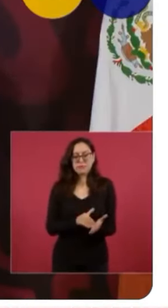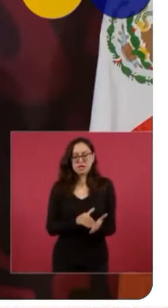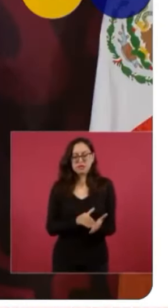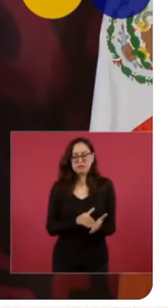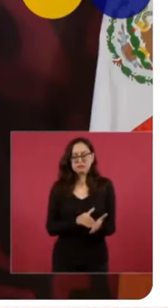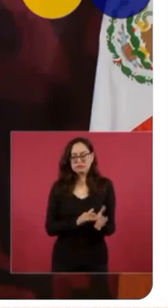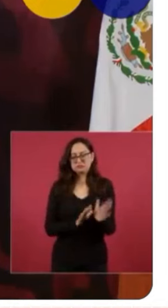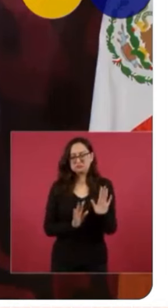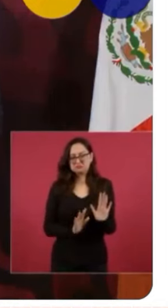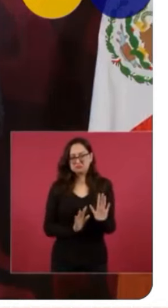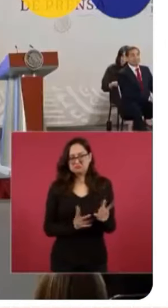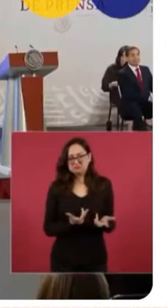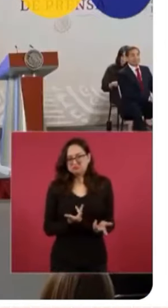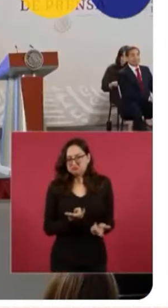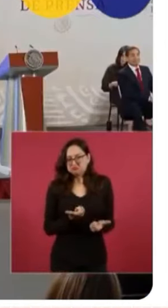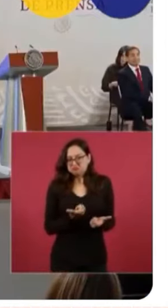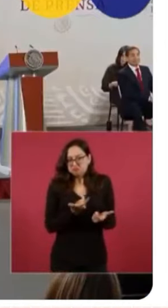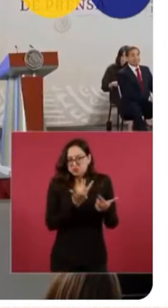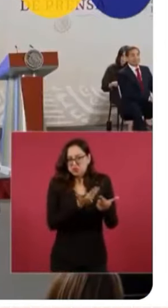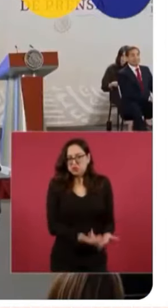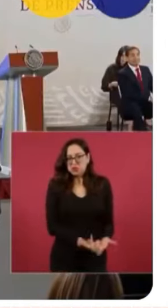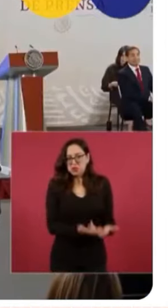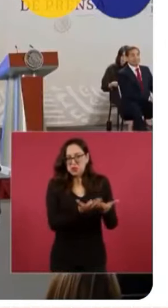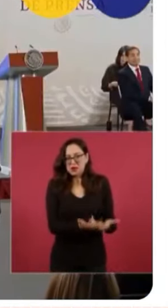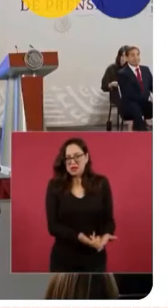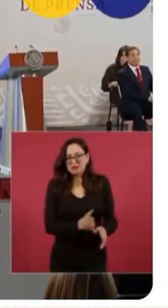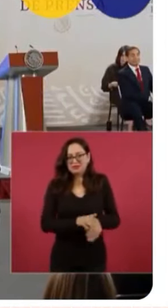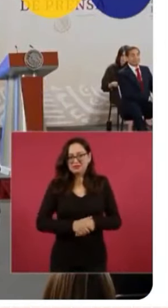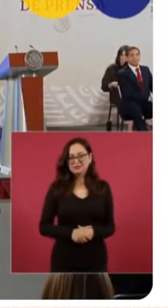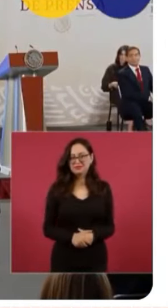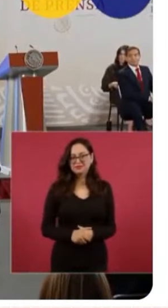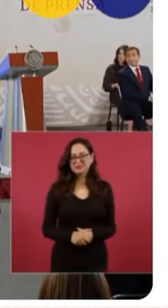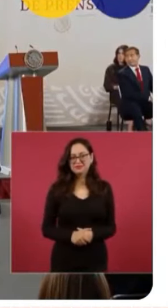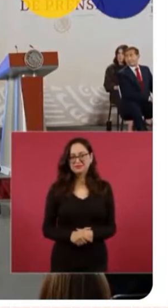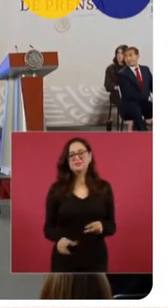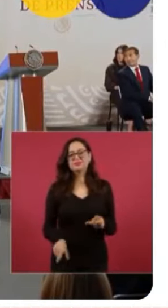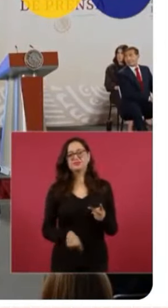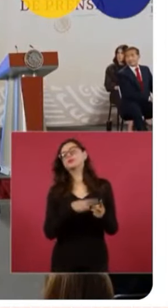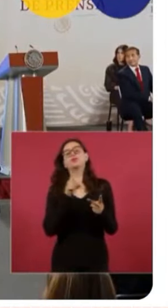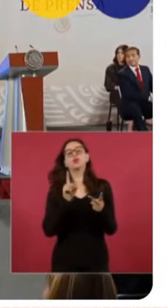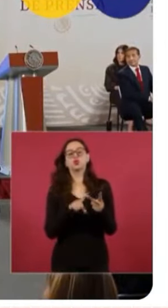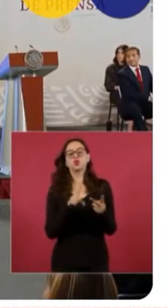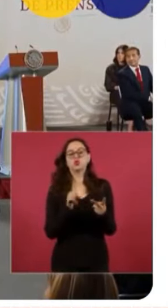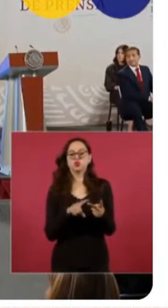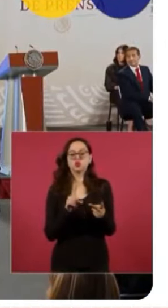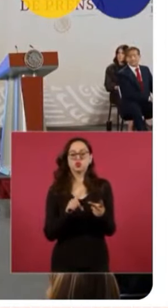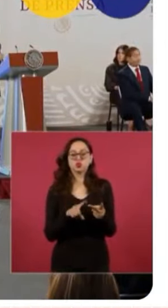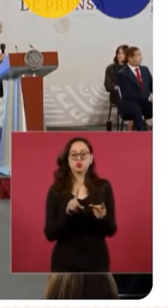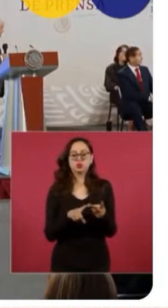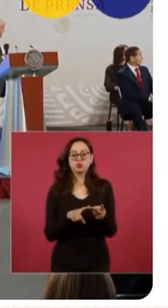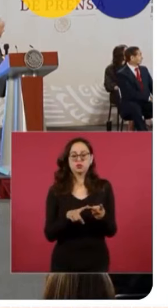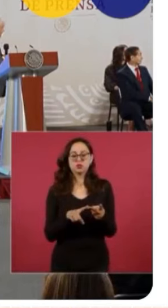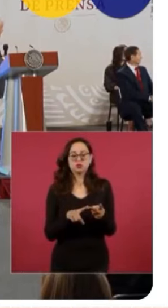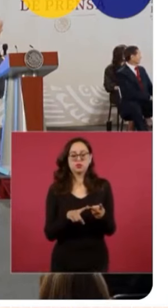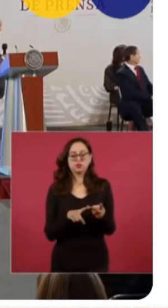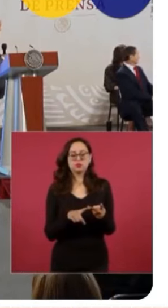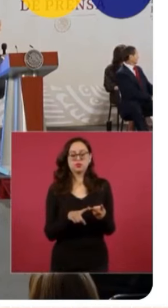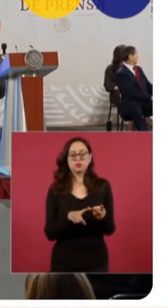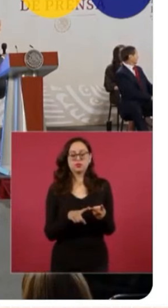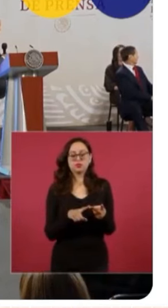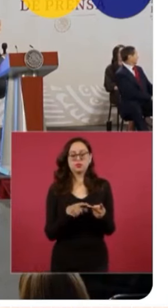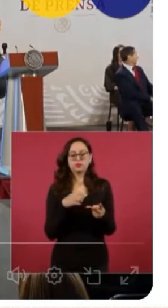pero ese es un dato. Otro, ¿cómo está la caja hoy? ¿Ustedes nos pueden ayudar?